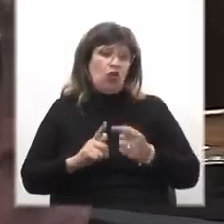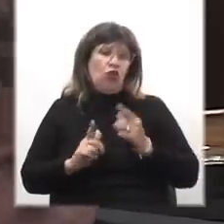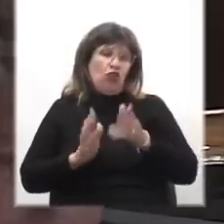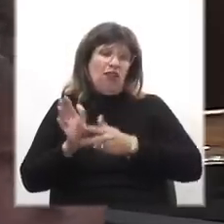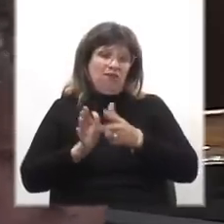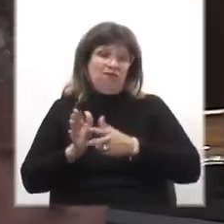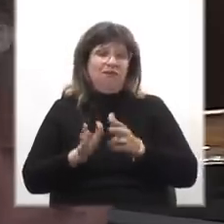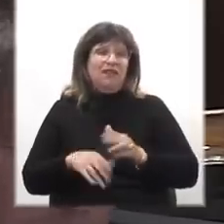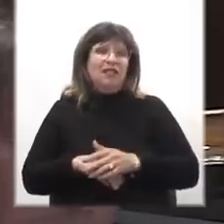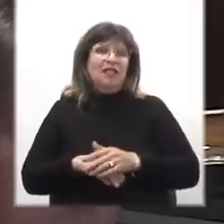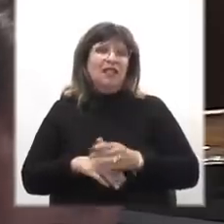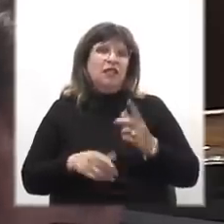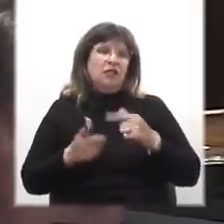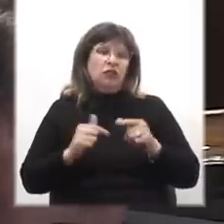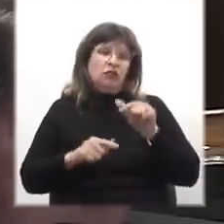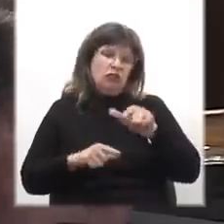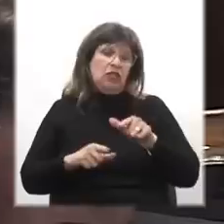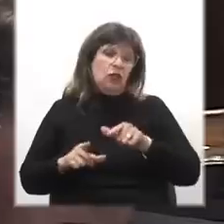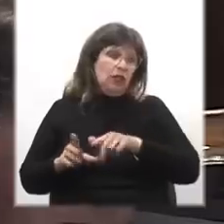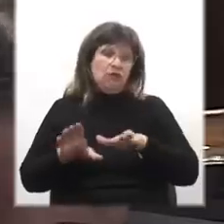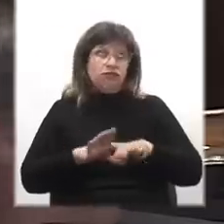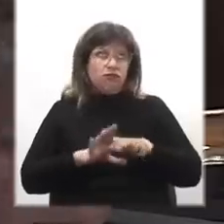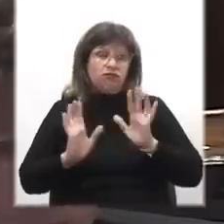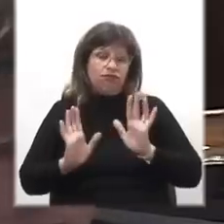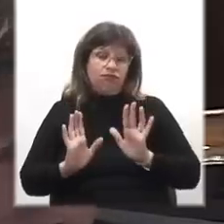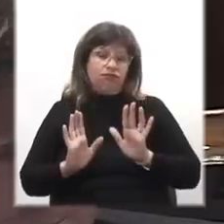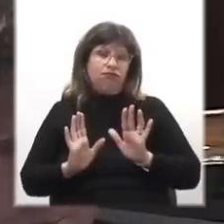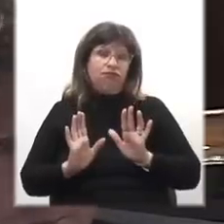Entonces es una cuestión de sentido común.